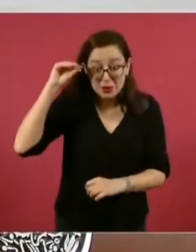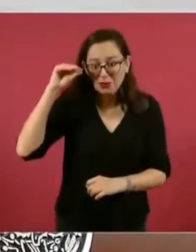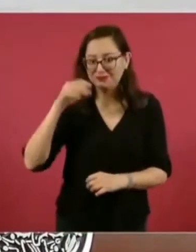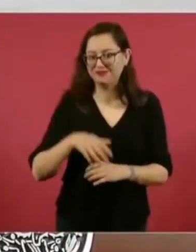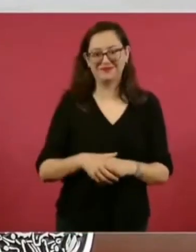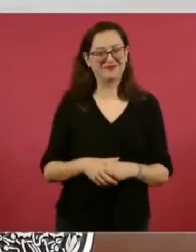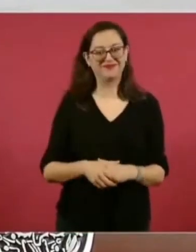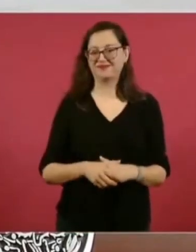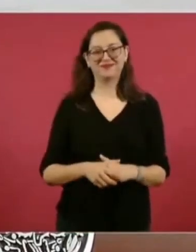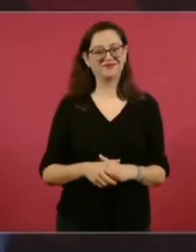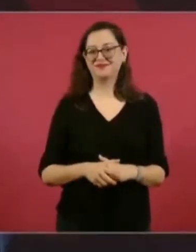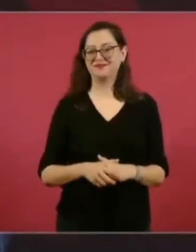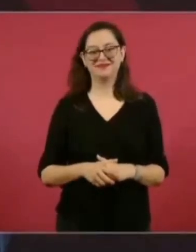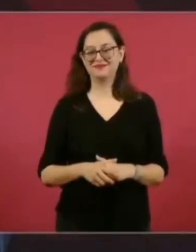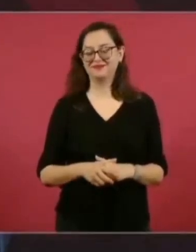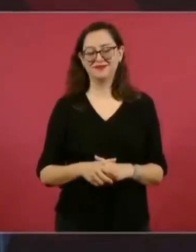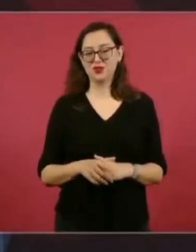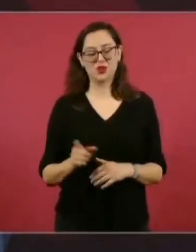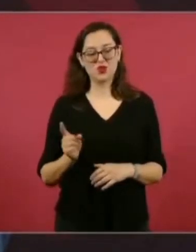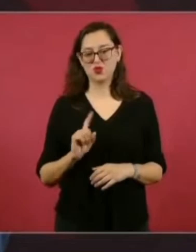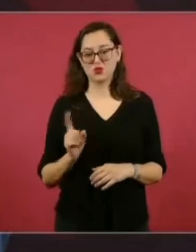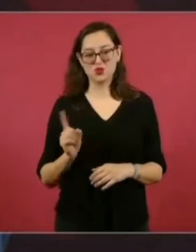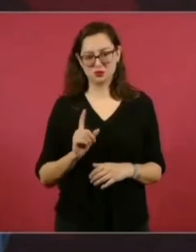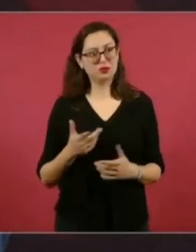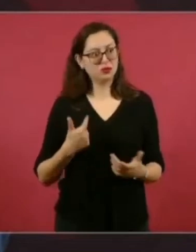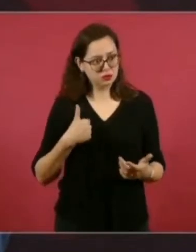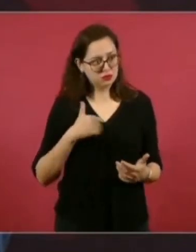con Emilio Azcárraga, papá,